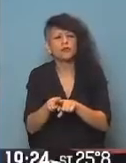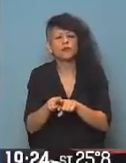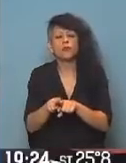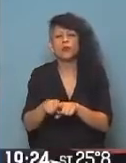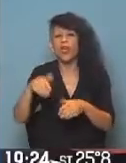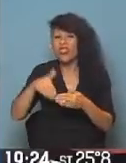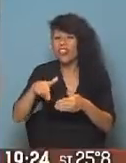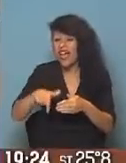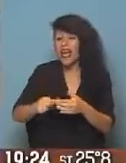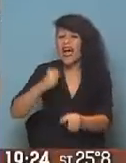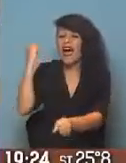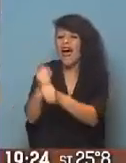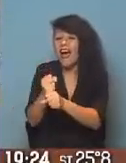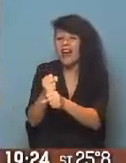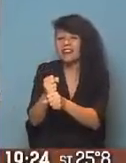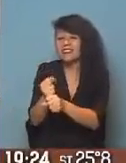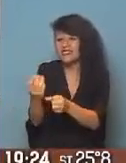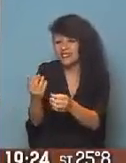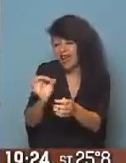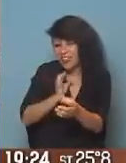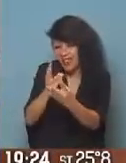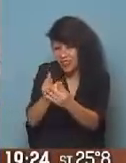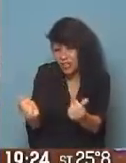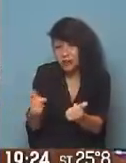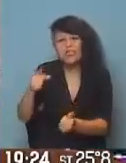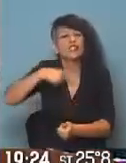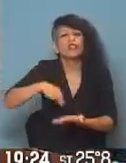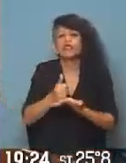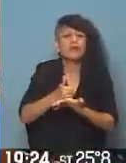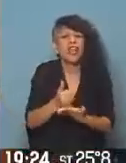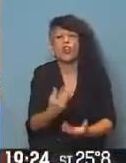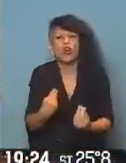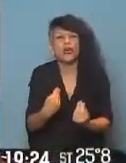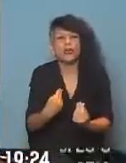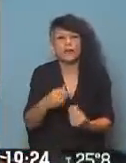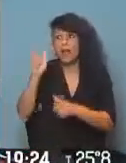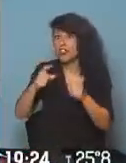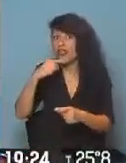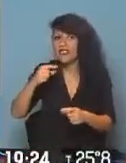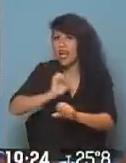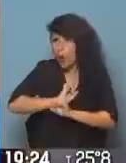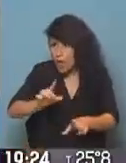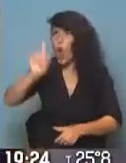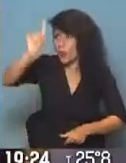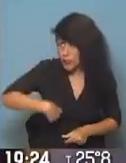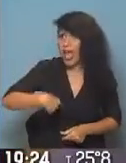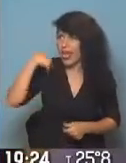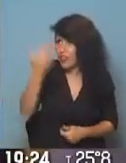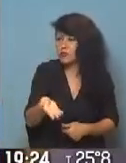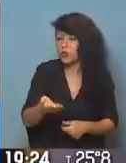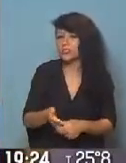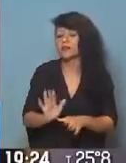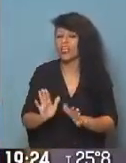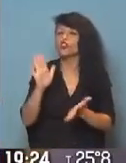otra vez los primeros meses del año 2019 que se puede esperar todo el mundo dice que lo peor está por venir si yo creo que lo peor en términos de